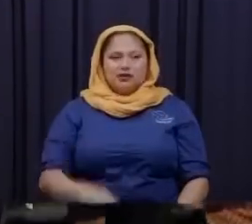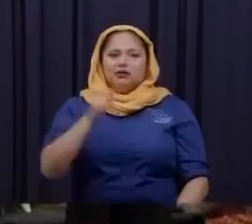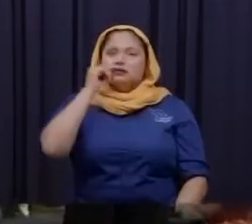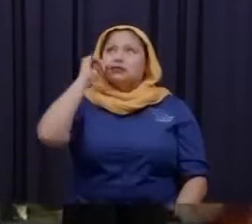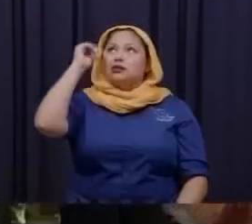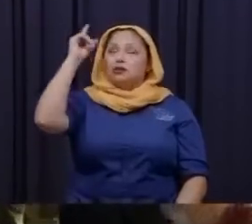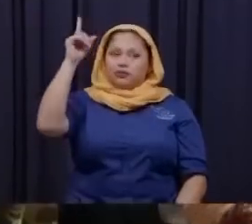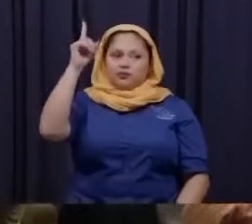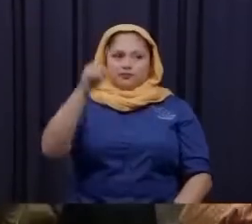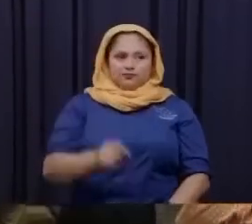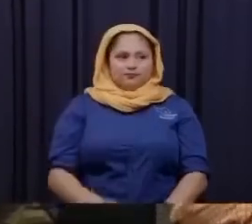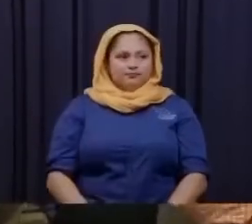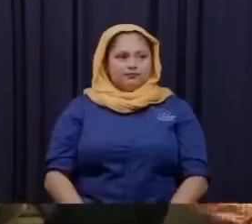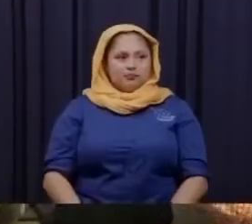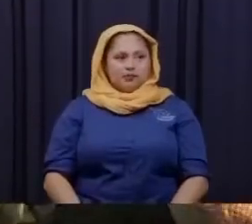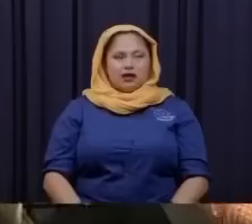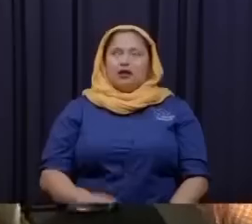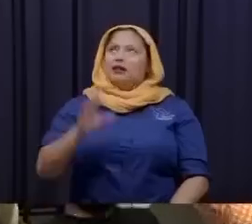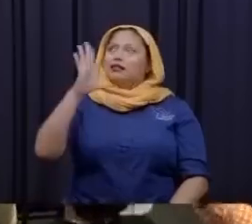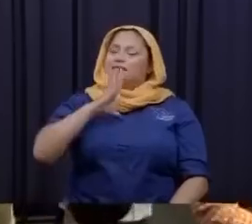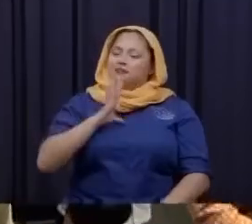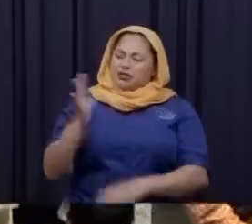Señor, ten piedad.